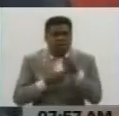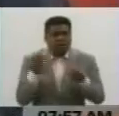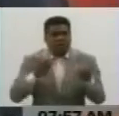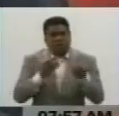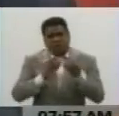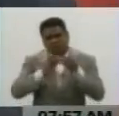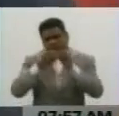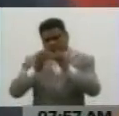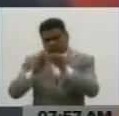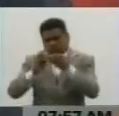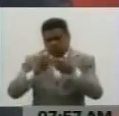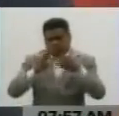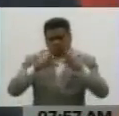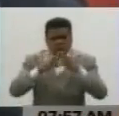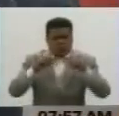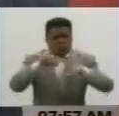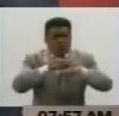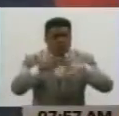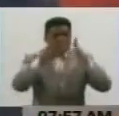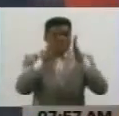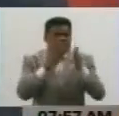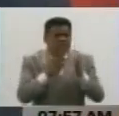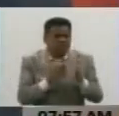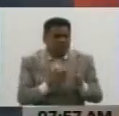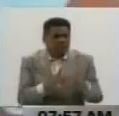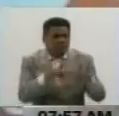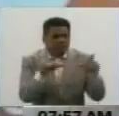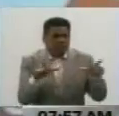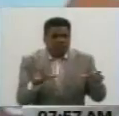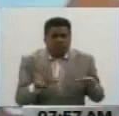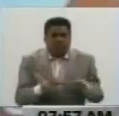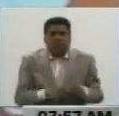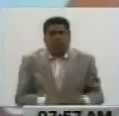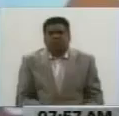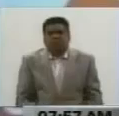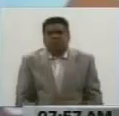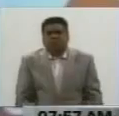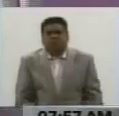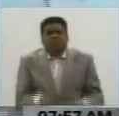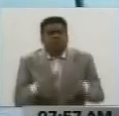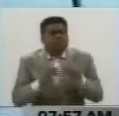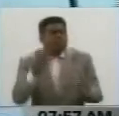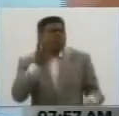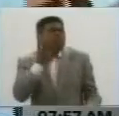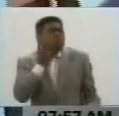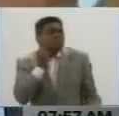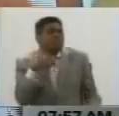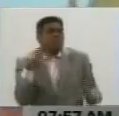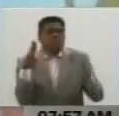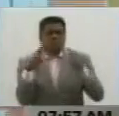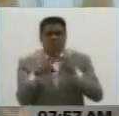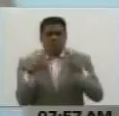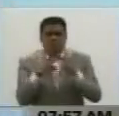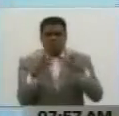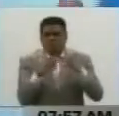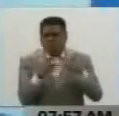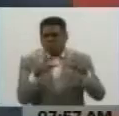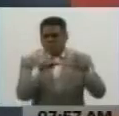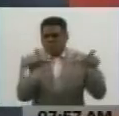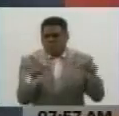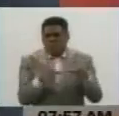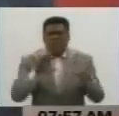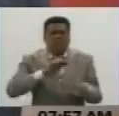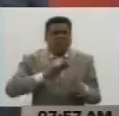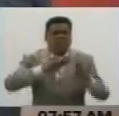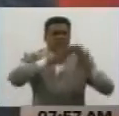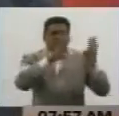este ministerio y de todos sus funcionarios, es con base también a la experiencia que se ha obtenido en todos los demás lugares del mundo. Para